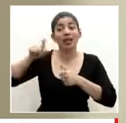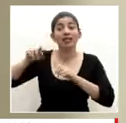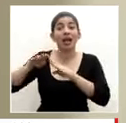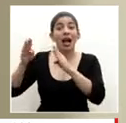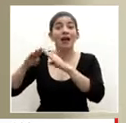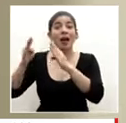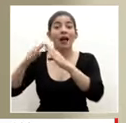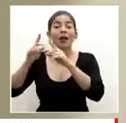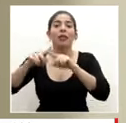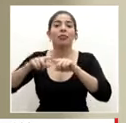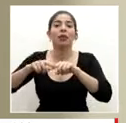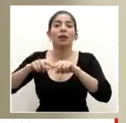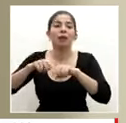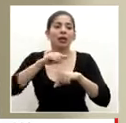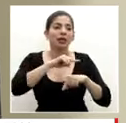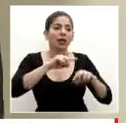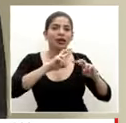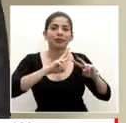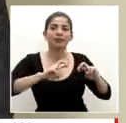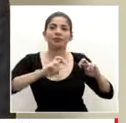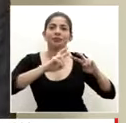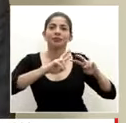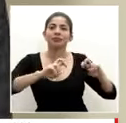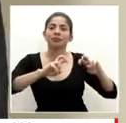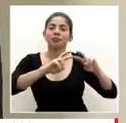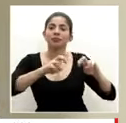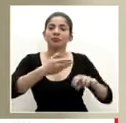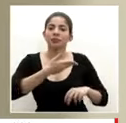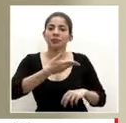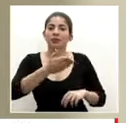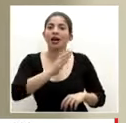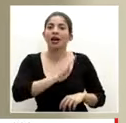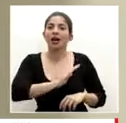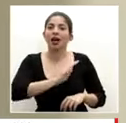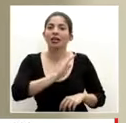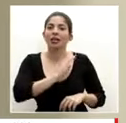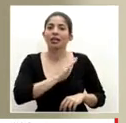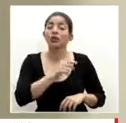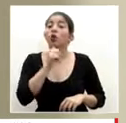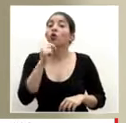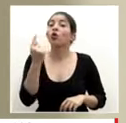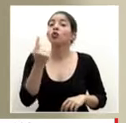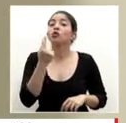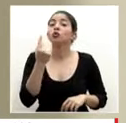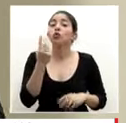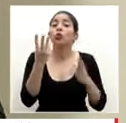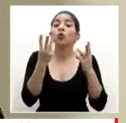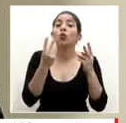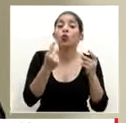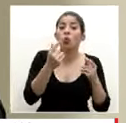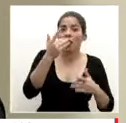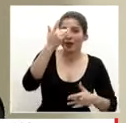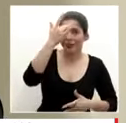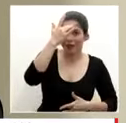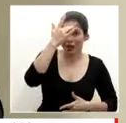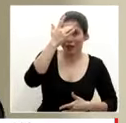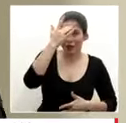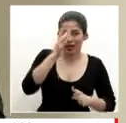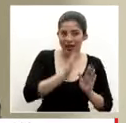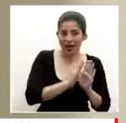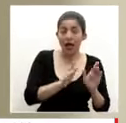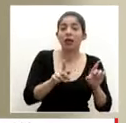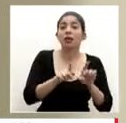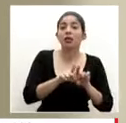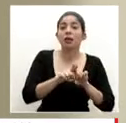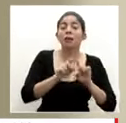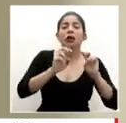análisis detallado de todo lo que es las características, no solamente de la cantidad de casos como un todo, como un número absoluto, sino de